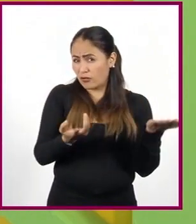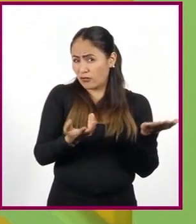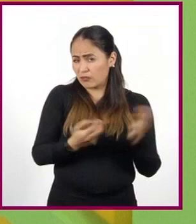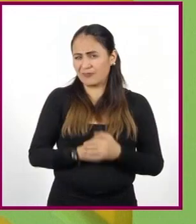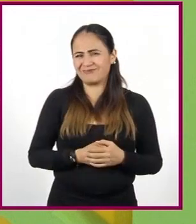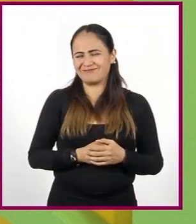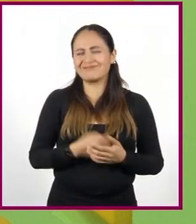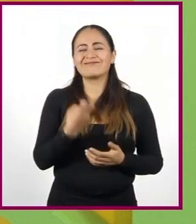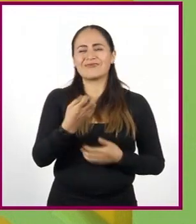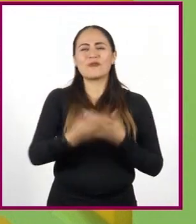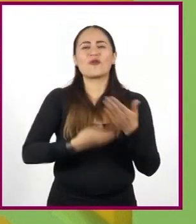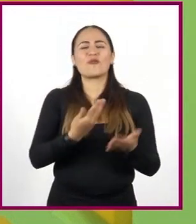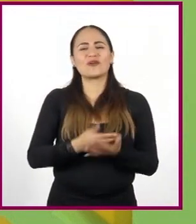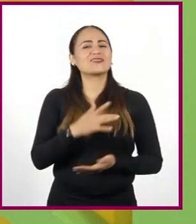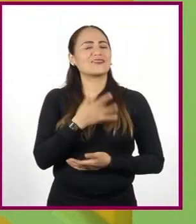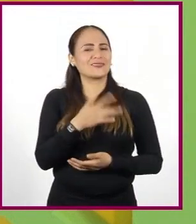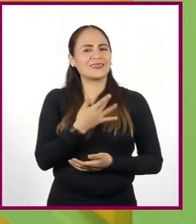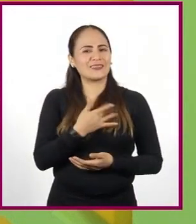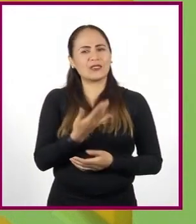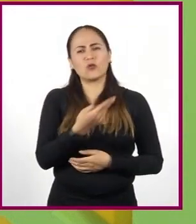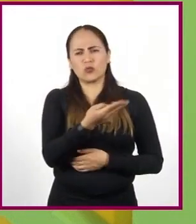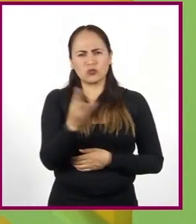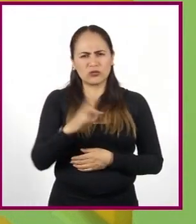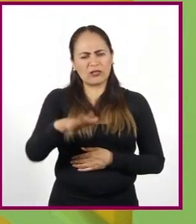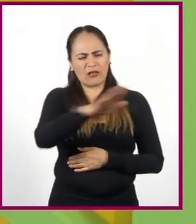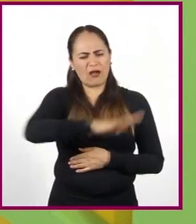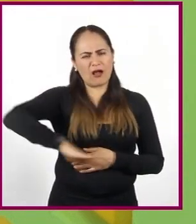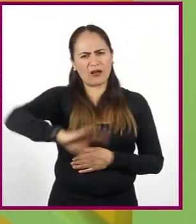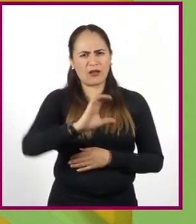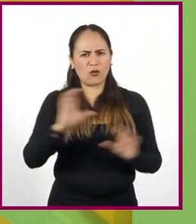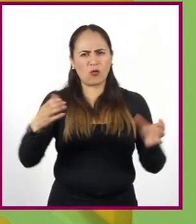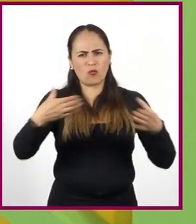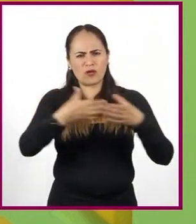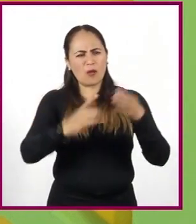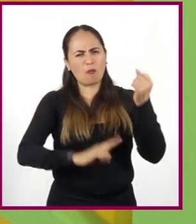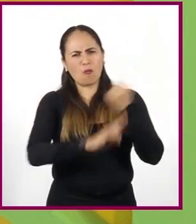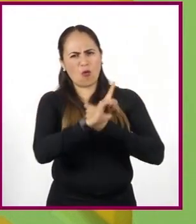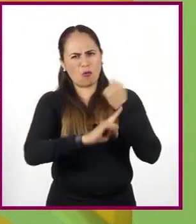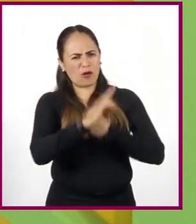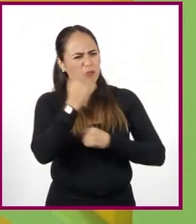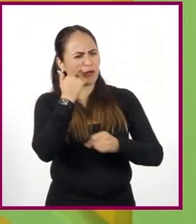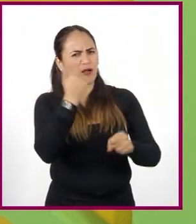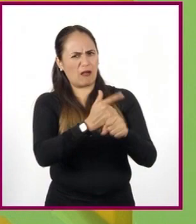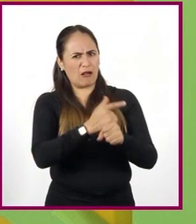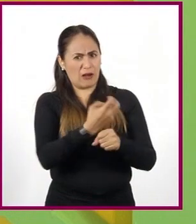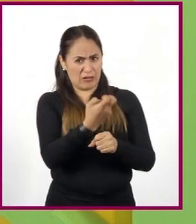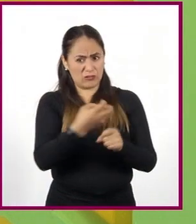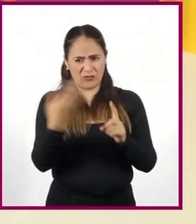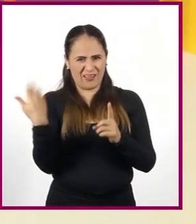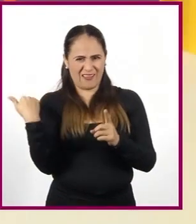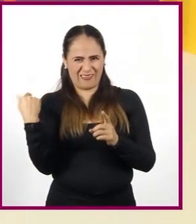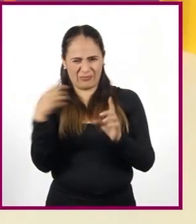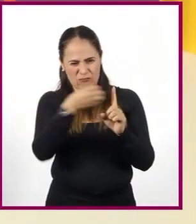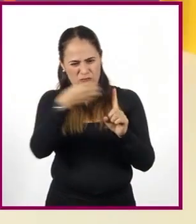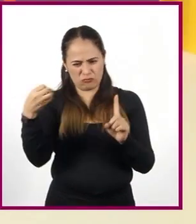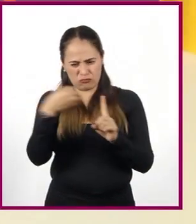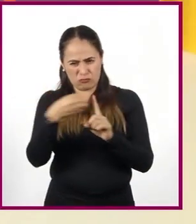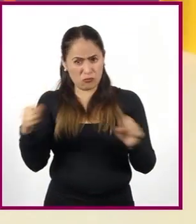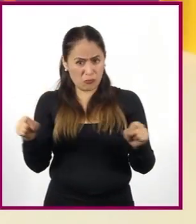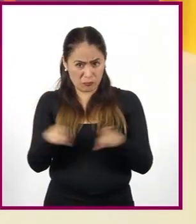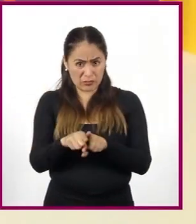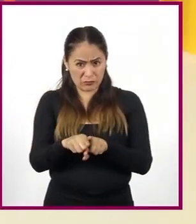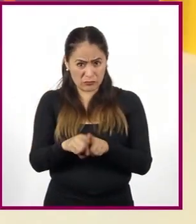propuesta? ¿Pueden identificar una problemática en su contexto que pudiera solucionarse de esta forma?